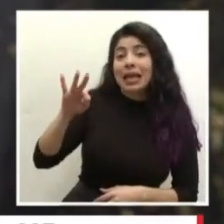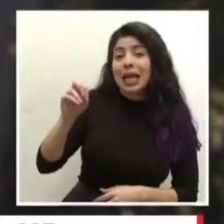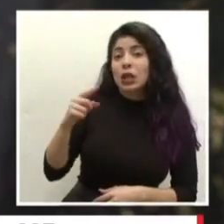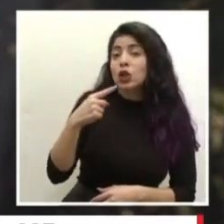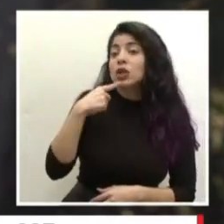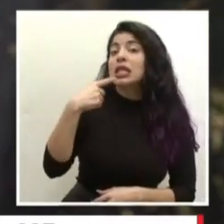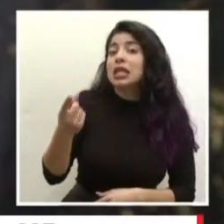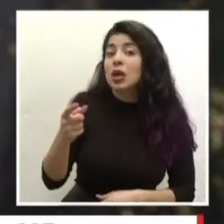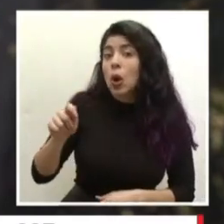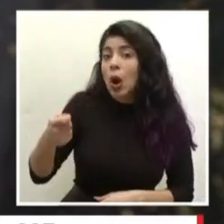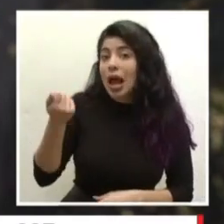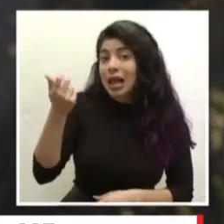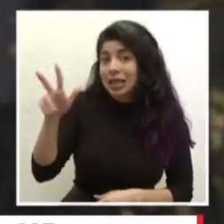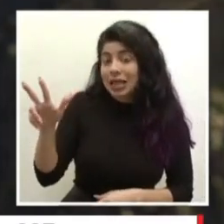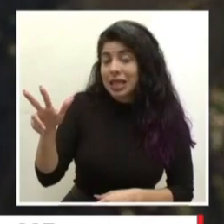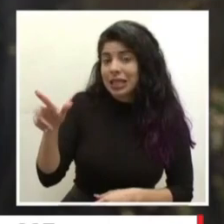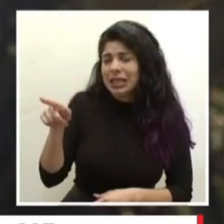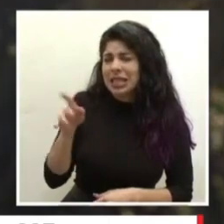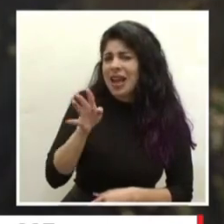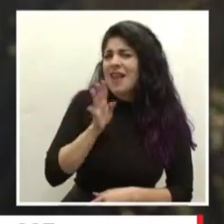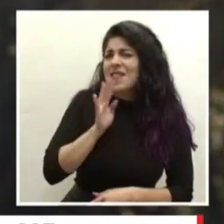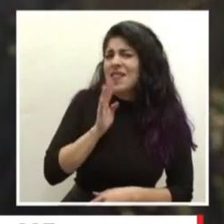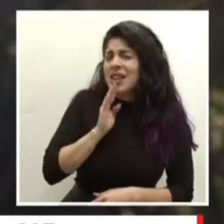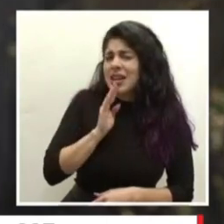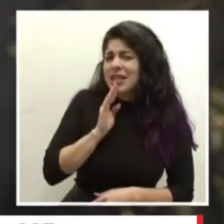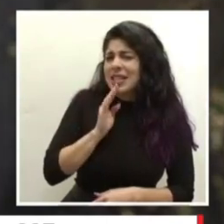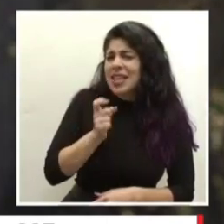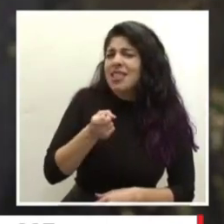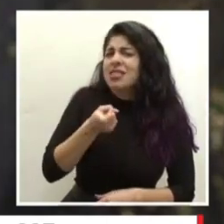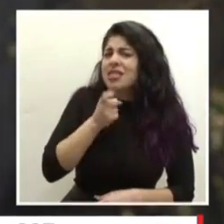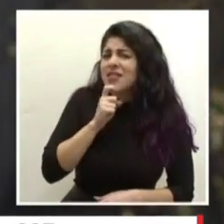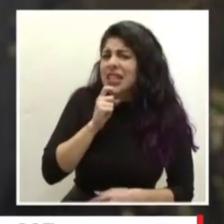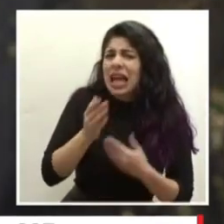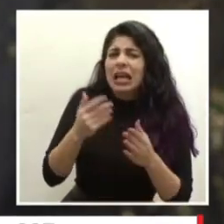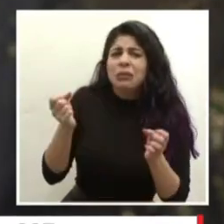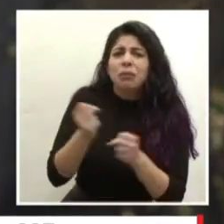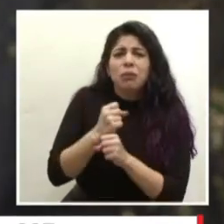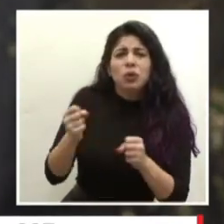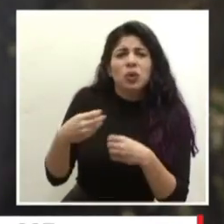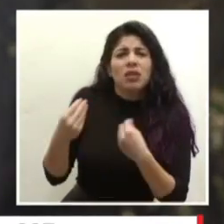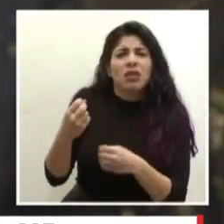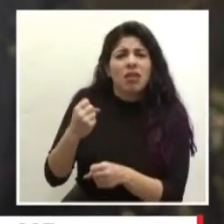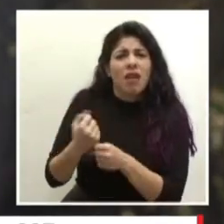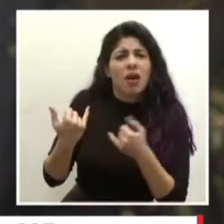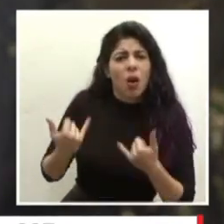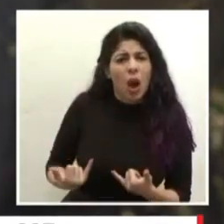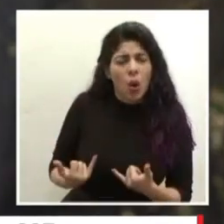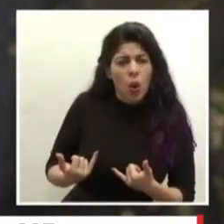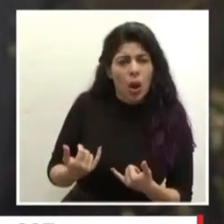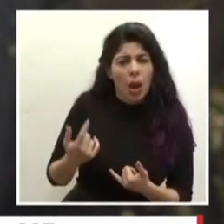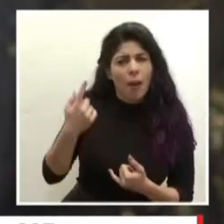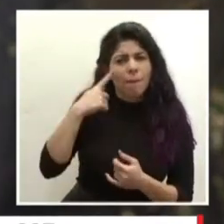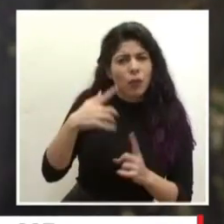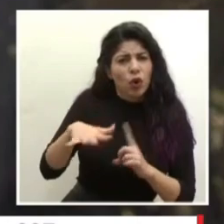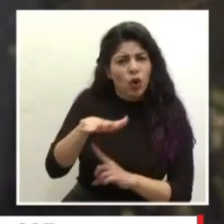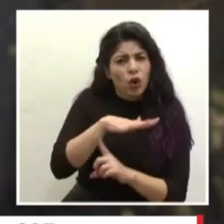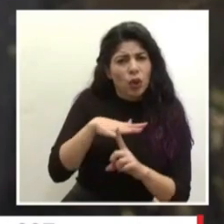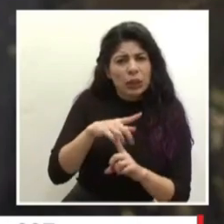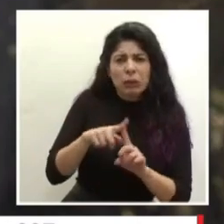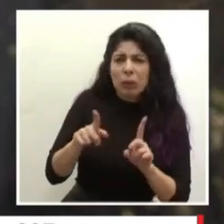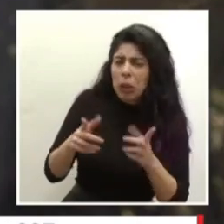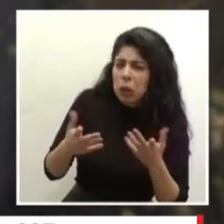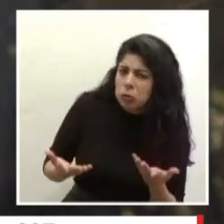a los colegas de Canal 13 en el que mencionaba que era muy difícil, casi imposible generar empleo en este momento por el contexto que se está viviendo. Pero